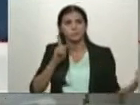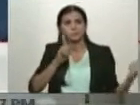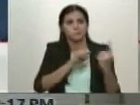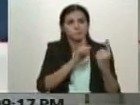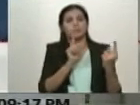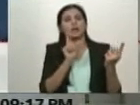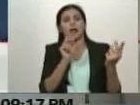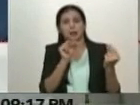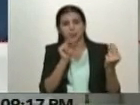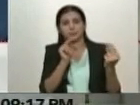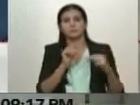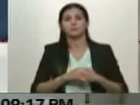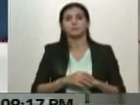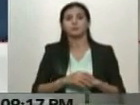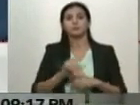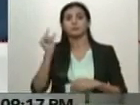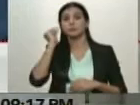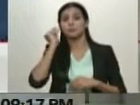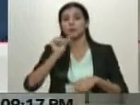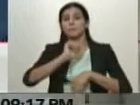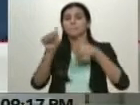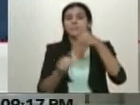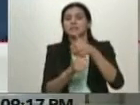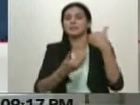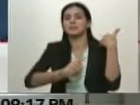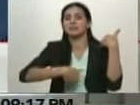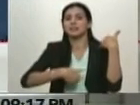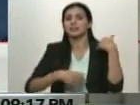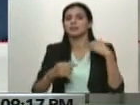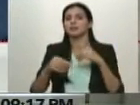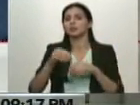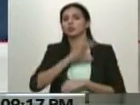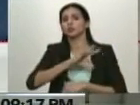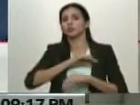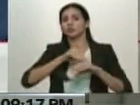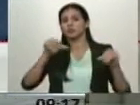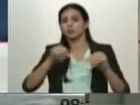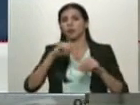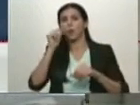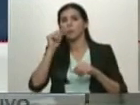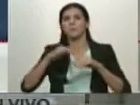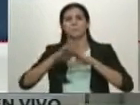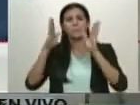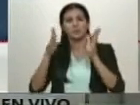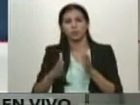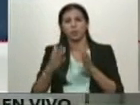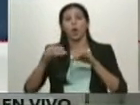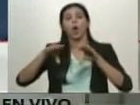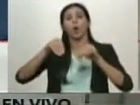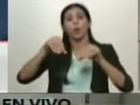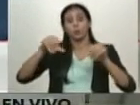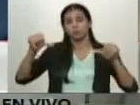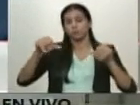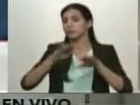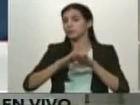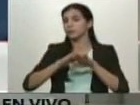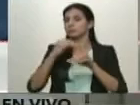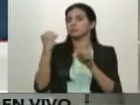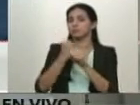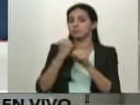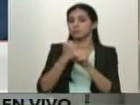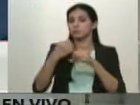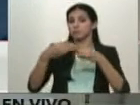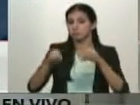compañera vicepresidenta de Socialismo Territorial, el ministro de Obras Públicas y Transporte. Ya tengo el plan de